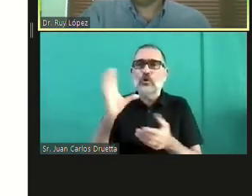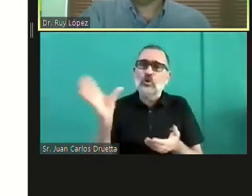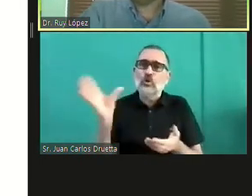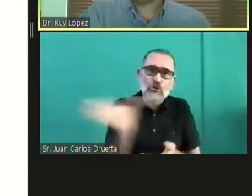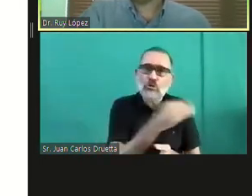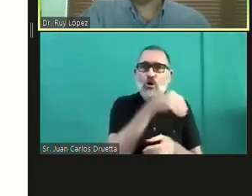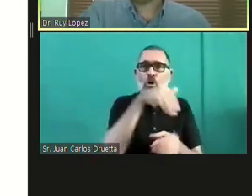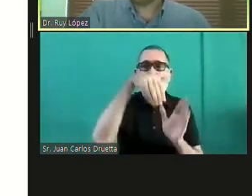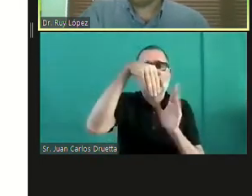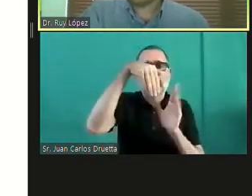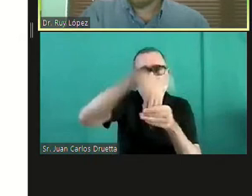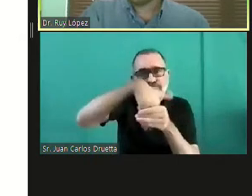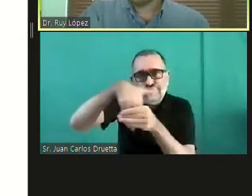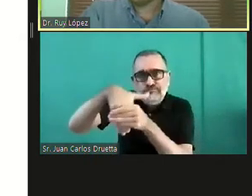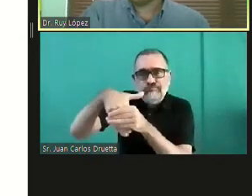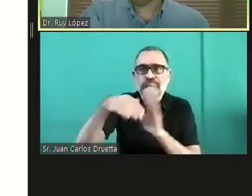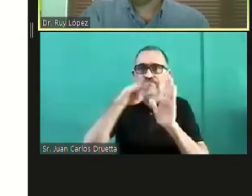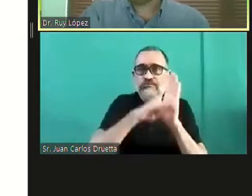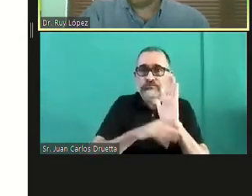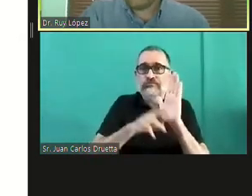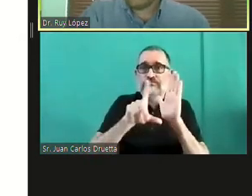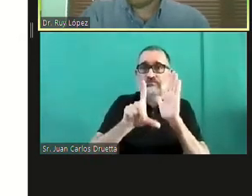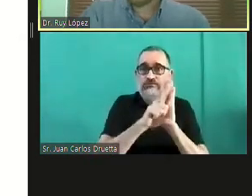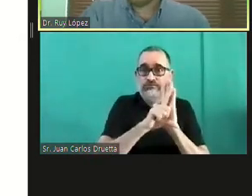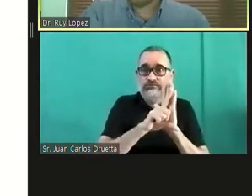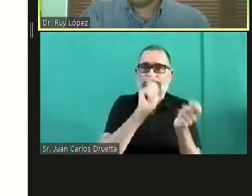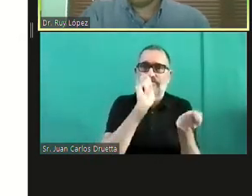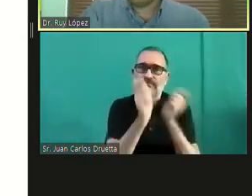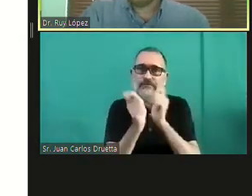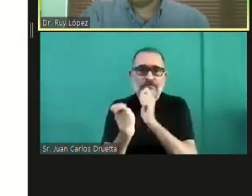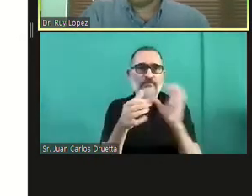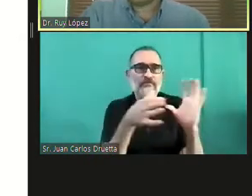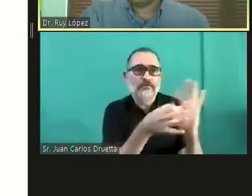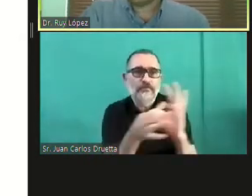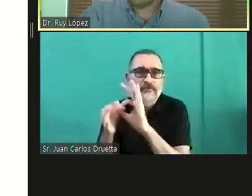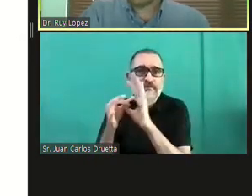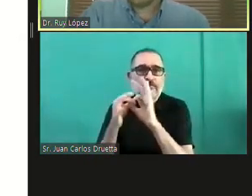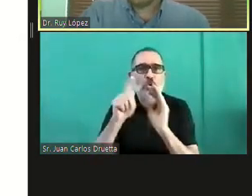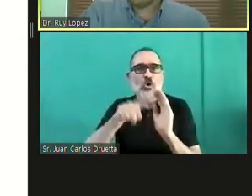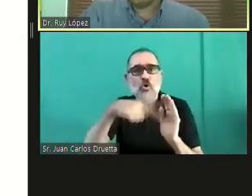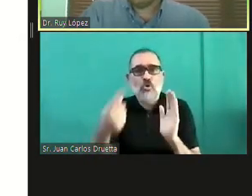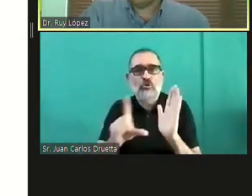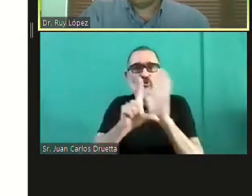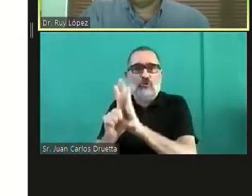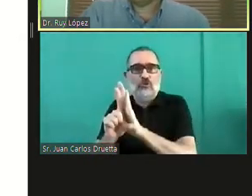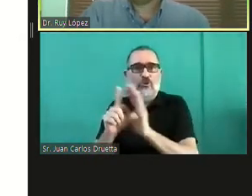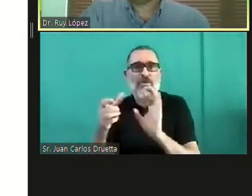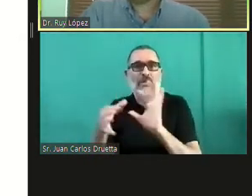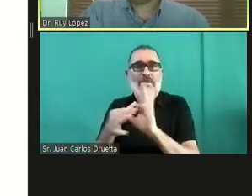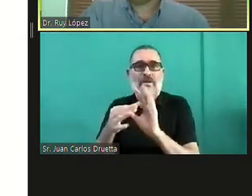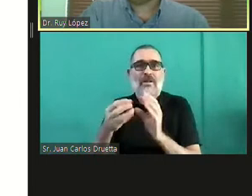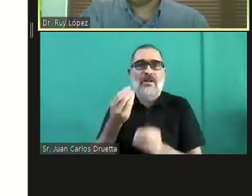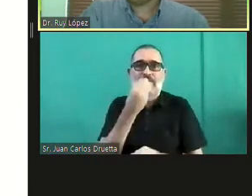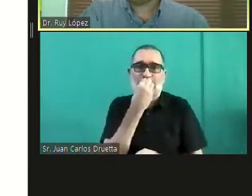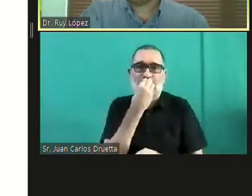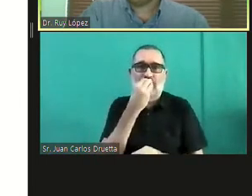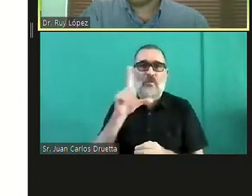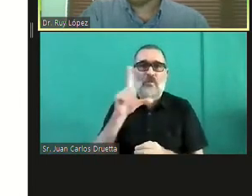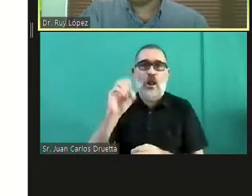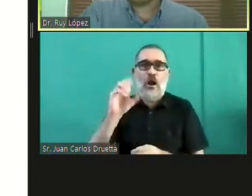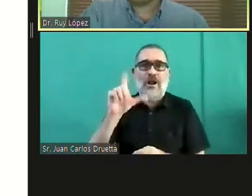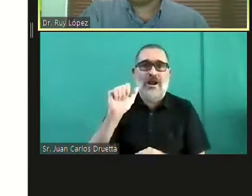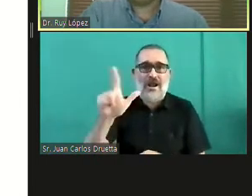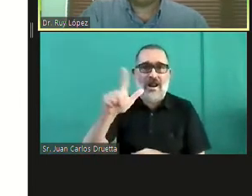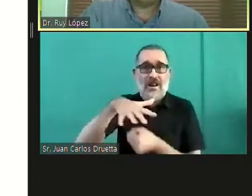información en regulación también en la posibilidad de reforzar los impuestos no solamente en